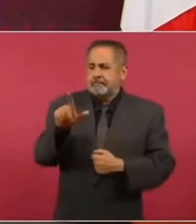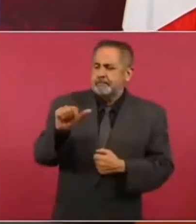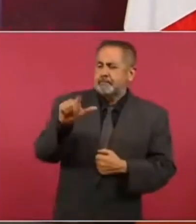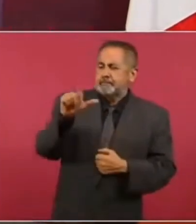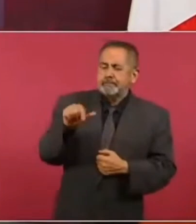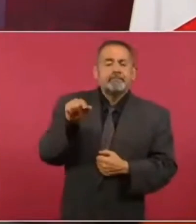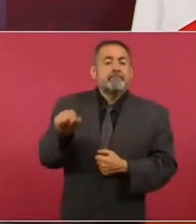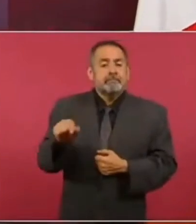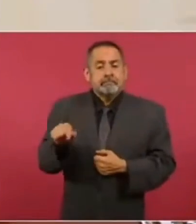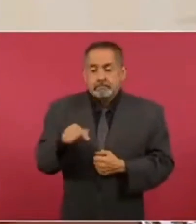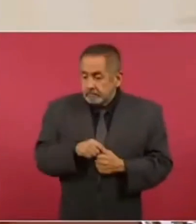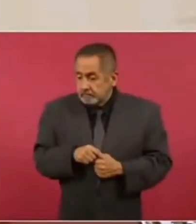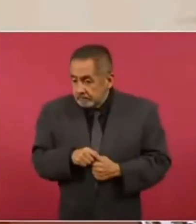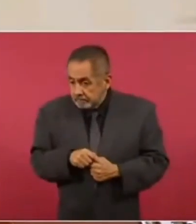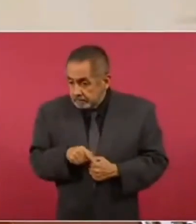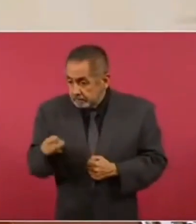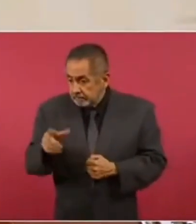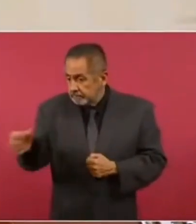Lala.